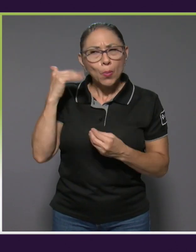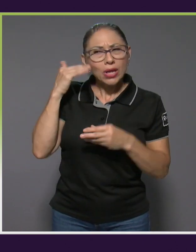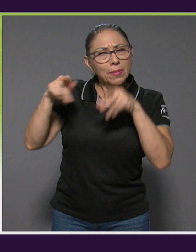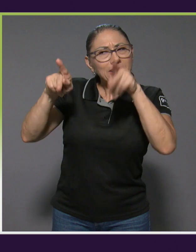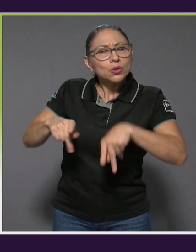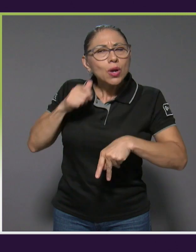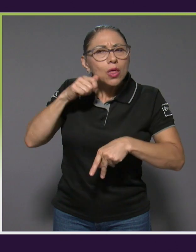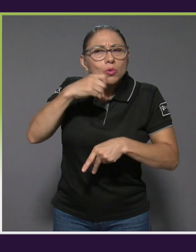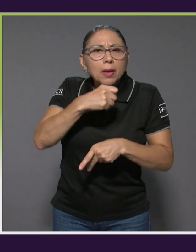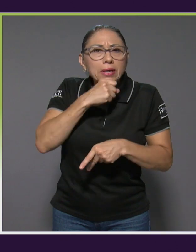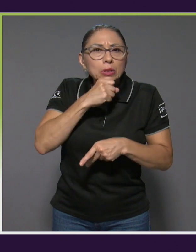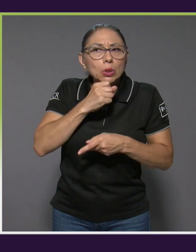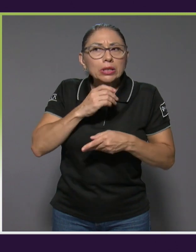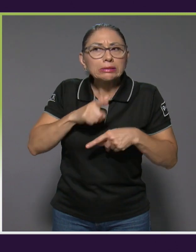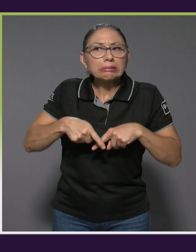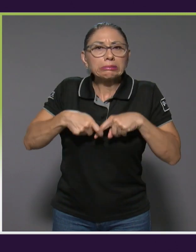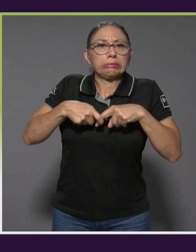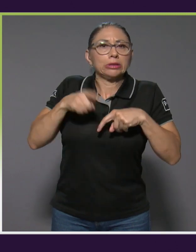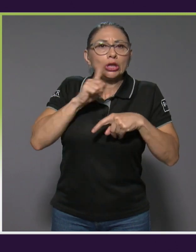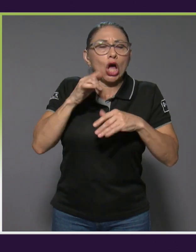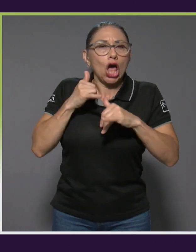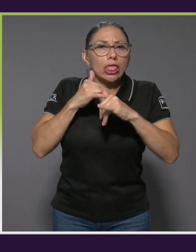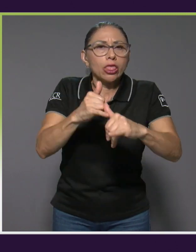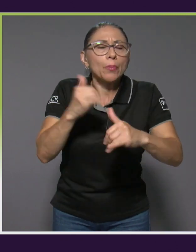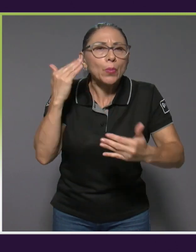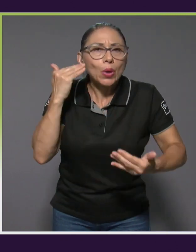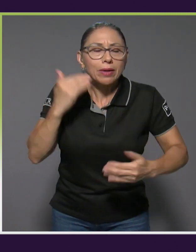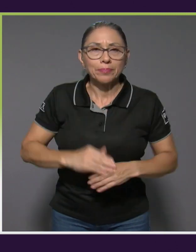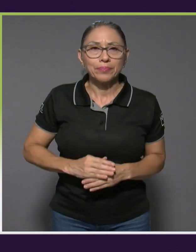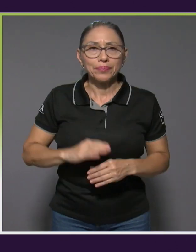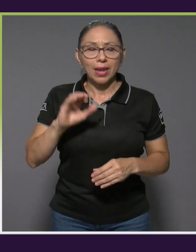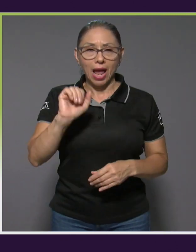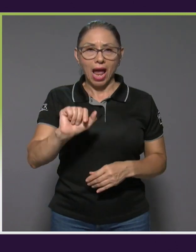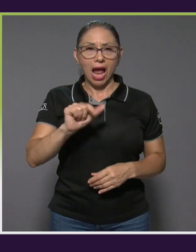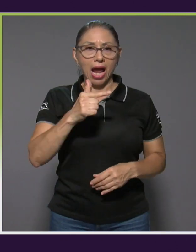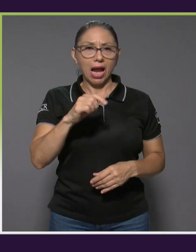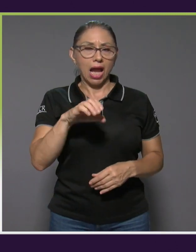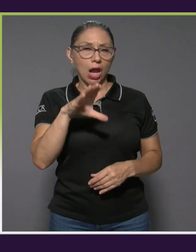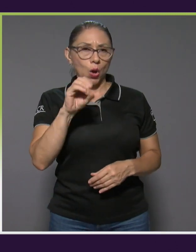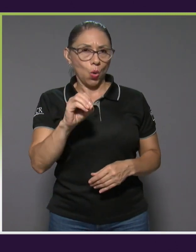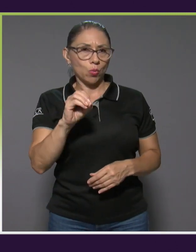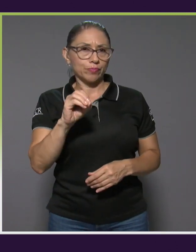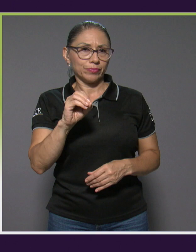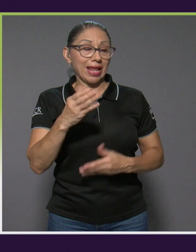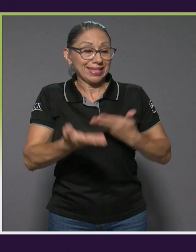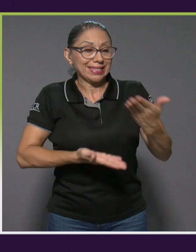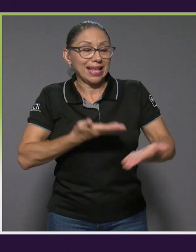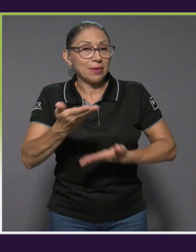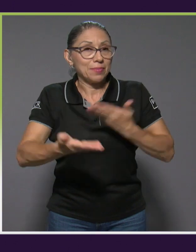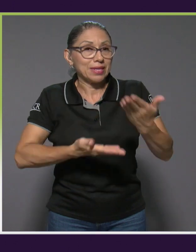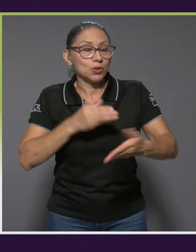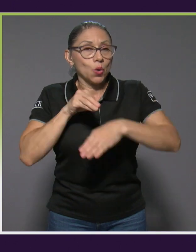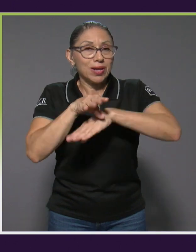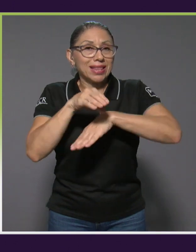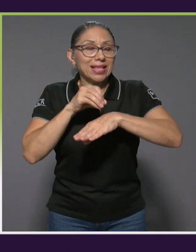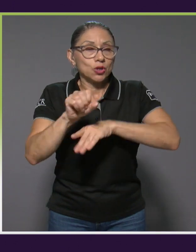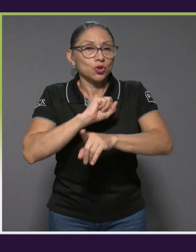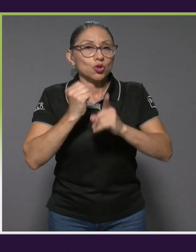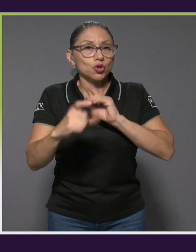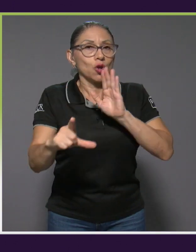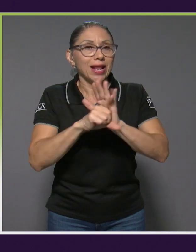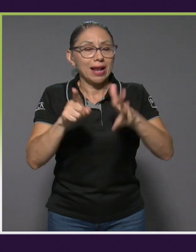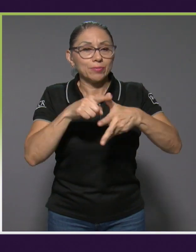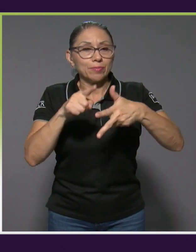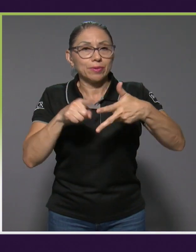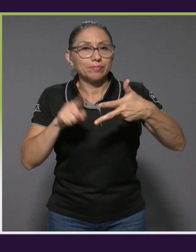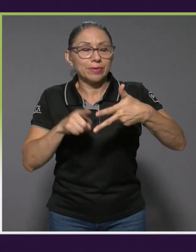adulta mayor de llevar esa denuncia? Bueno, AGECO funciona, o el Servicio de Orientación Sociolegal funciona bajo 3 pilares: